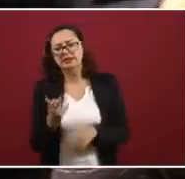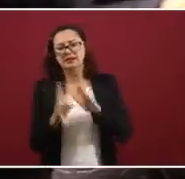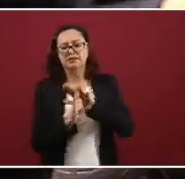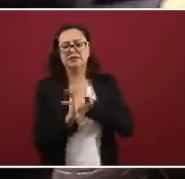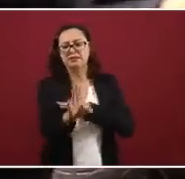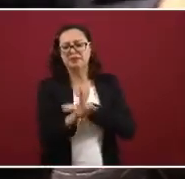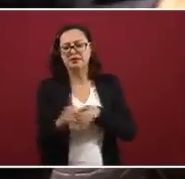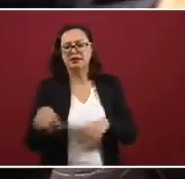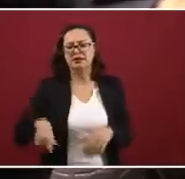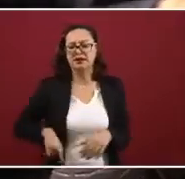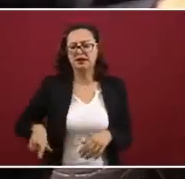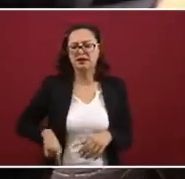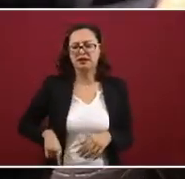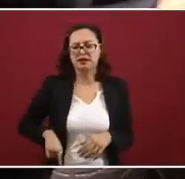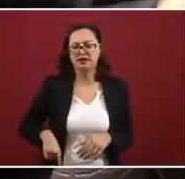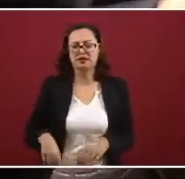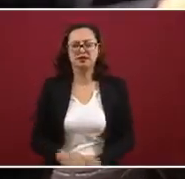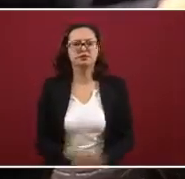del gobierno